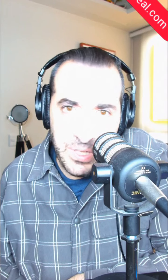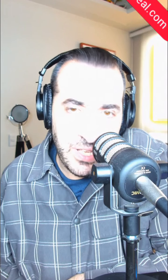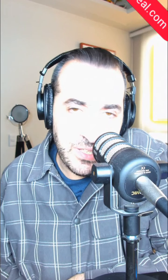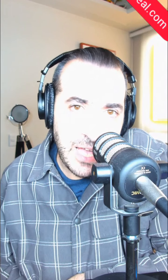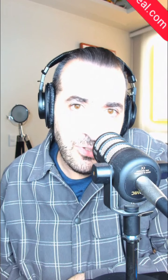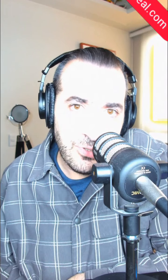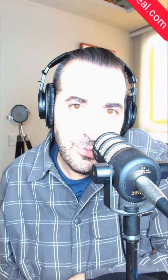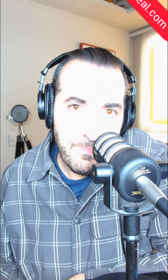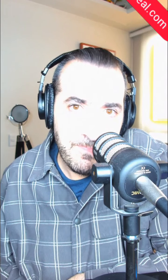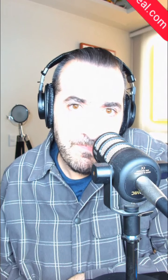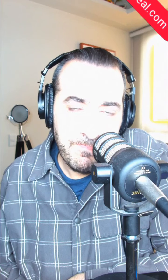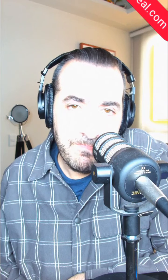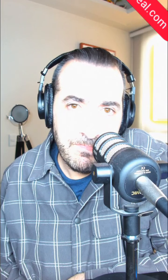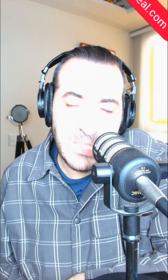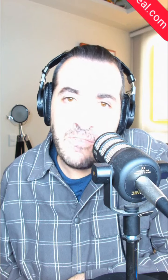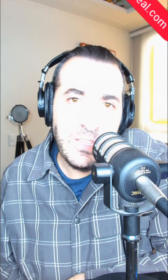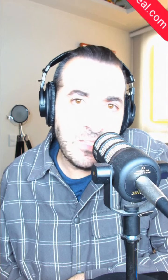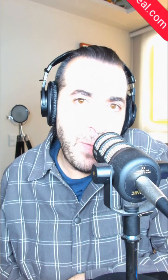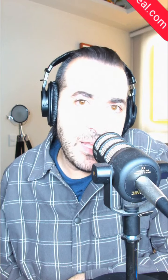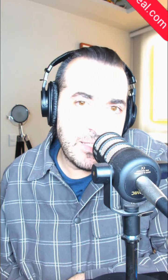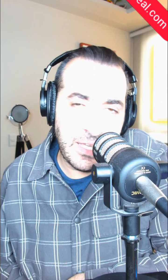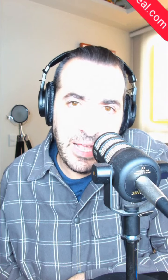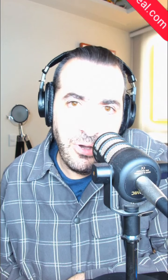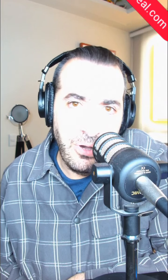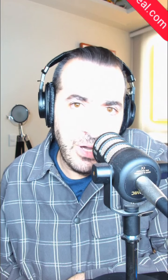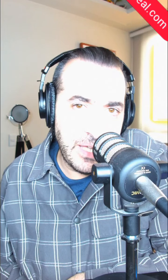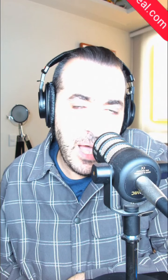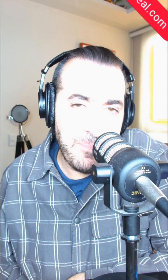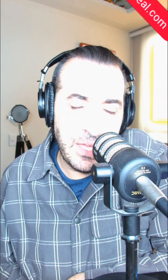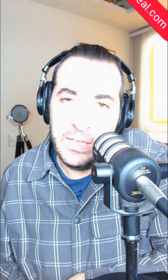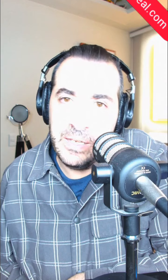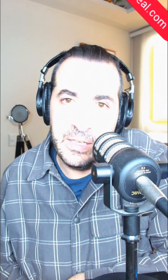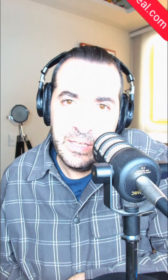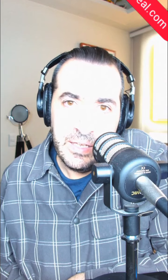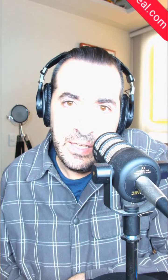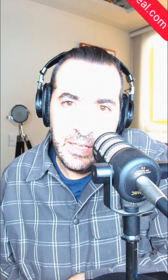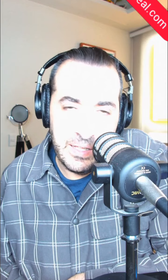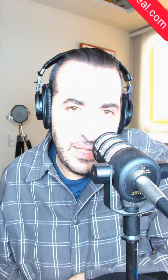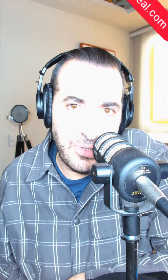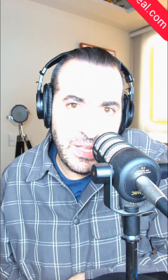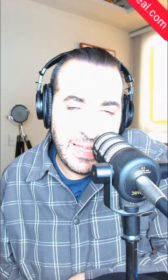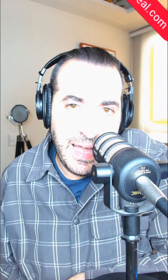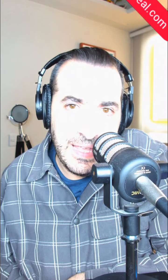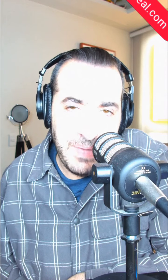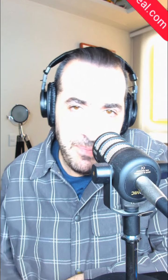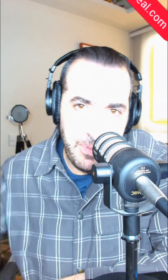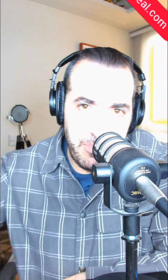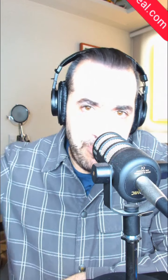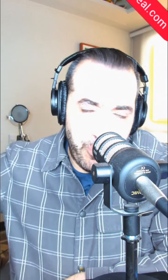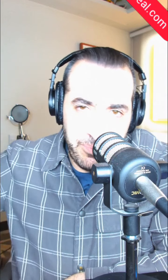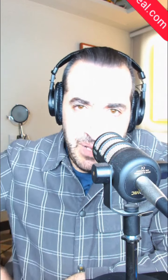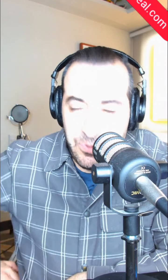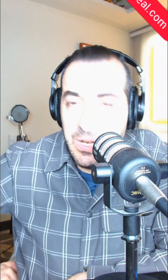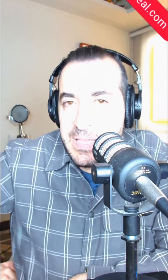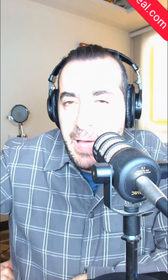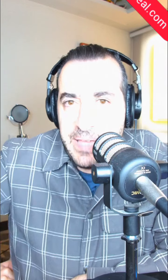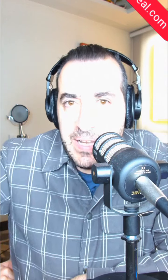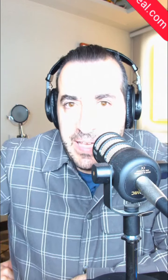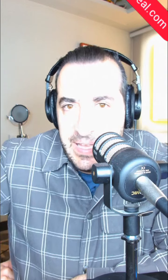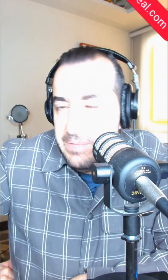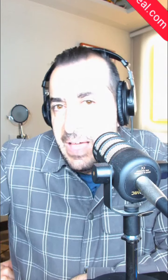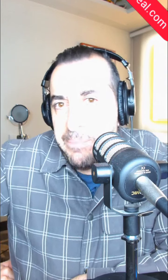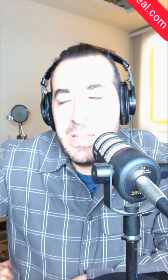por insensatos. Desde el fin de semana se creó allá en la zona del Caribe, por la zona más